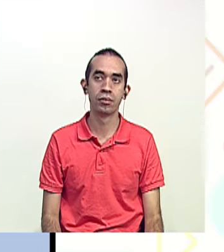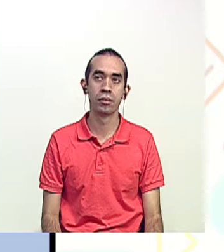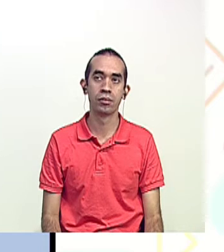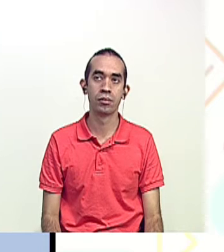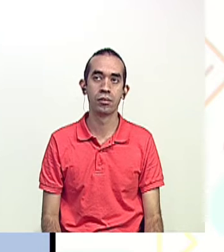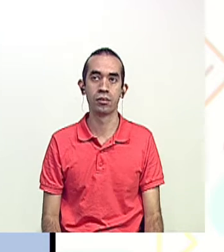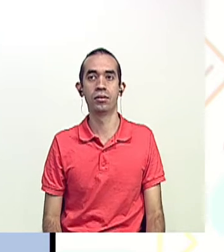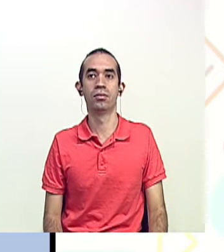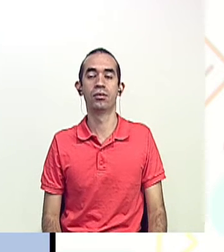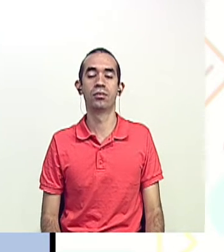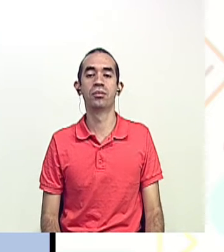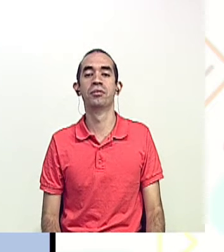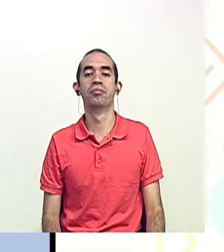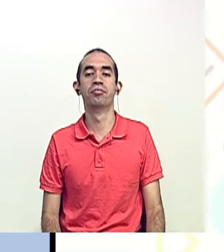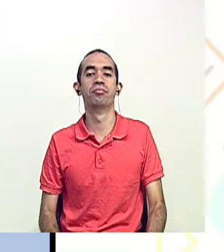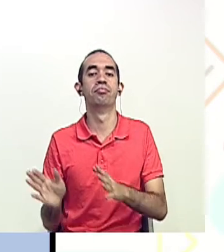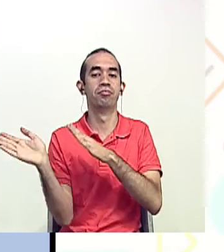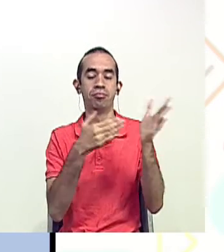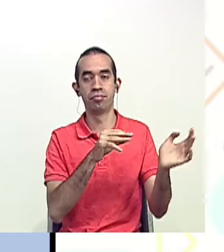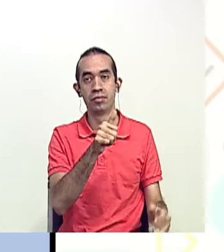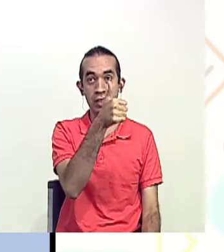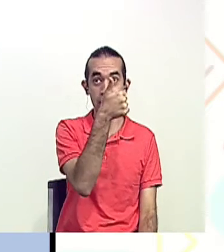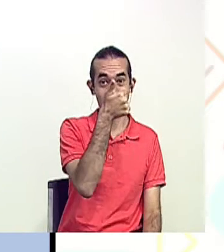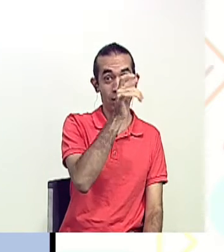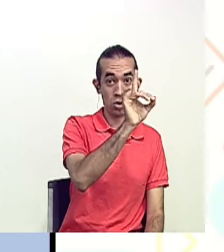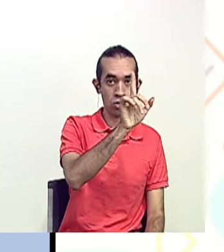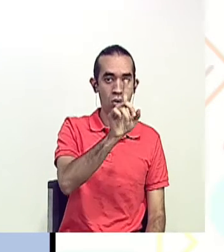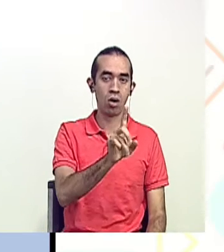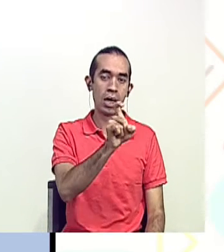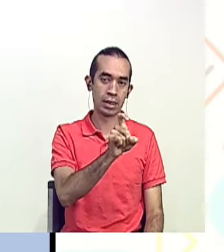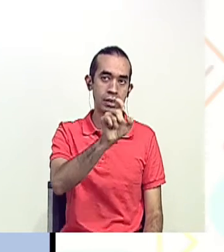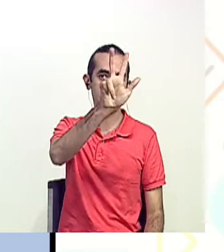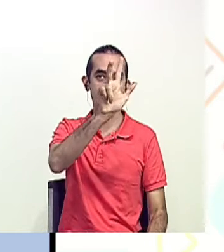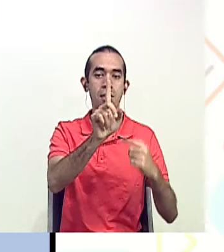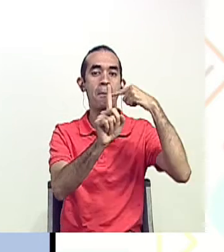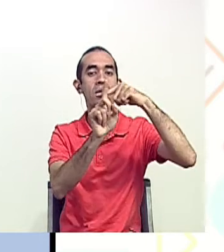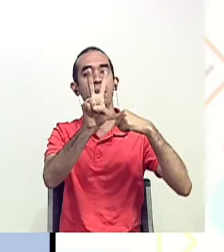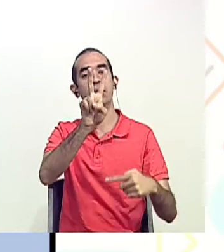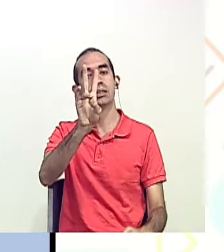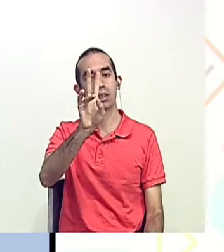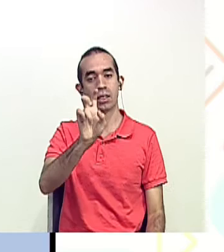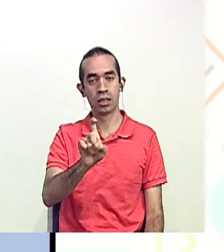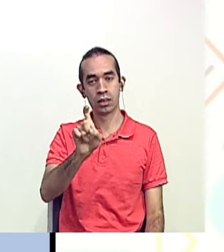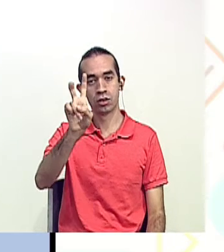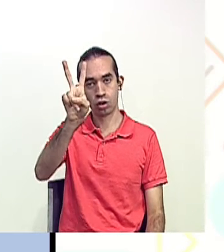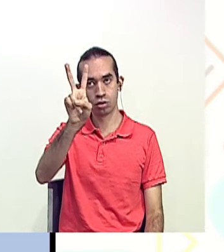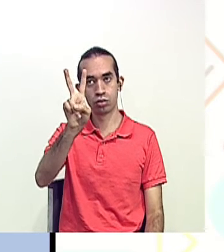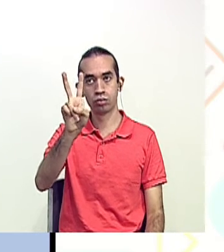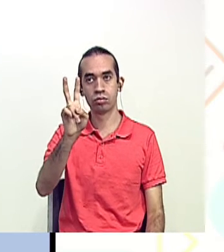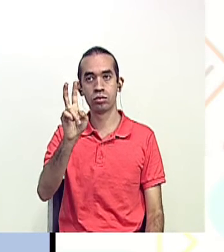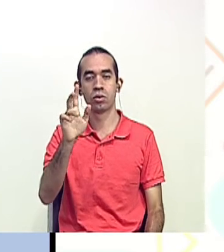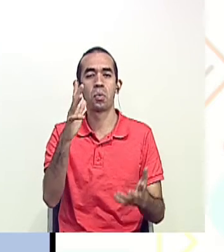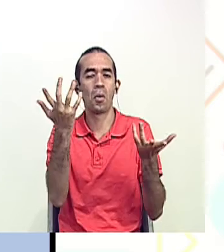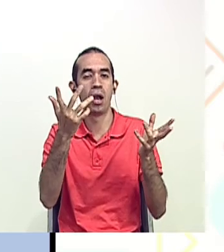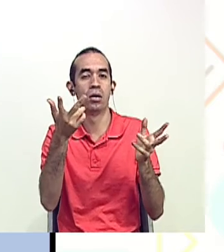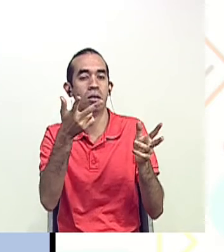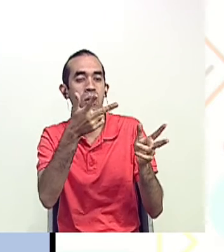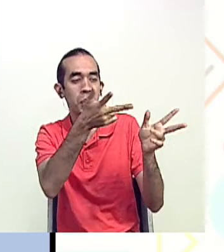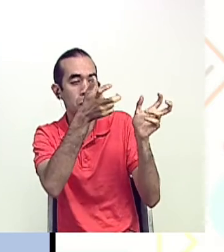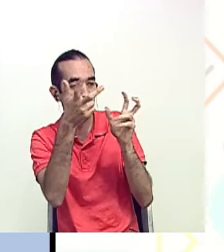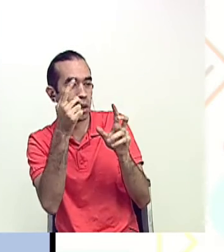Tenemos la expresión 18x3 más 27x2. Buscamos el factor común, que